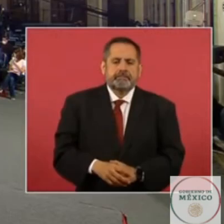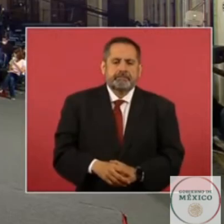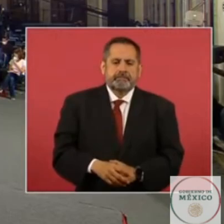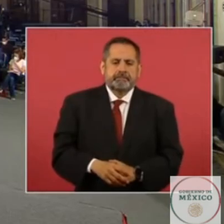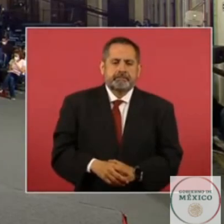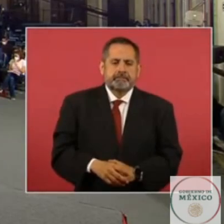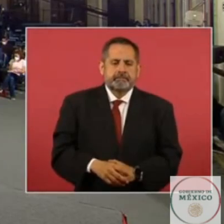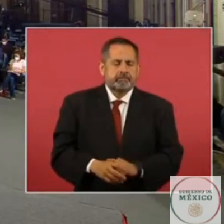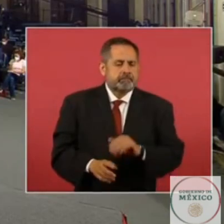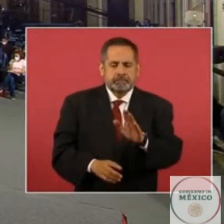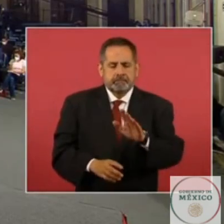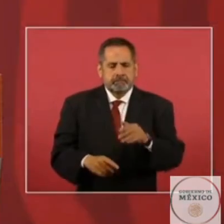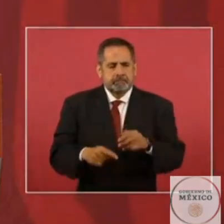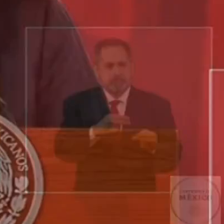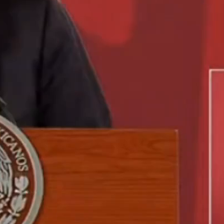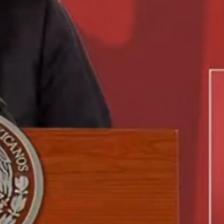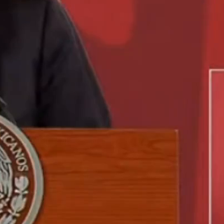2021.